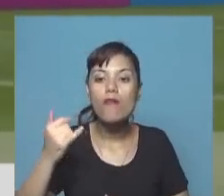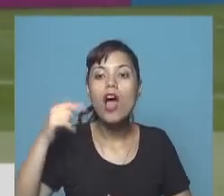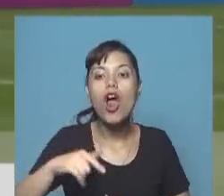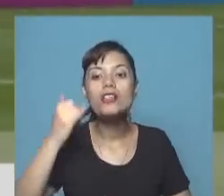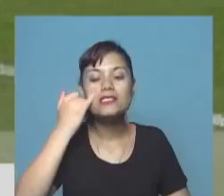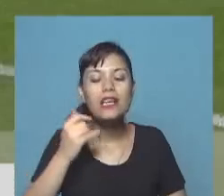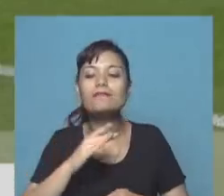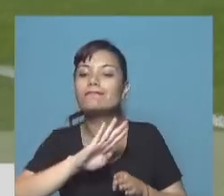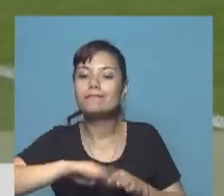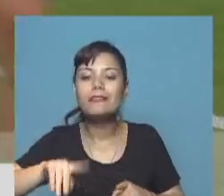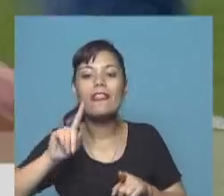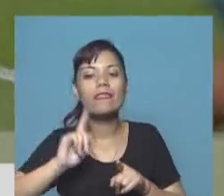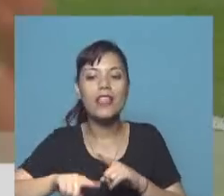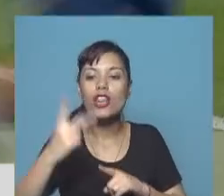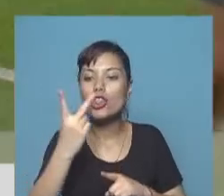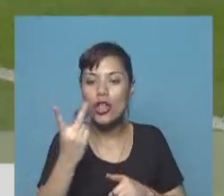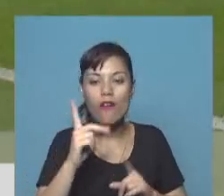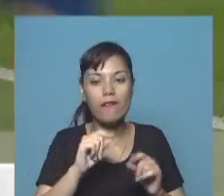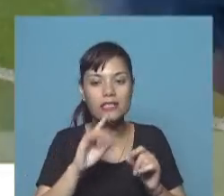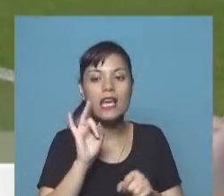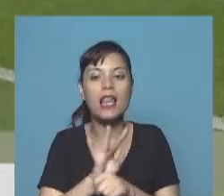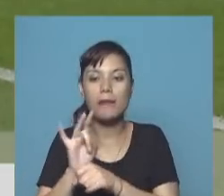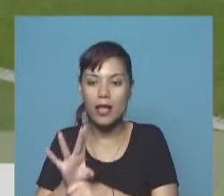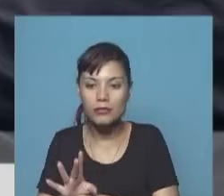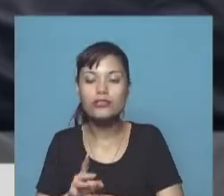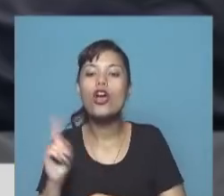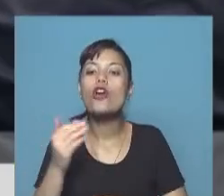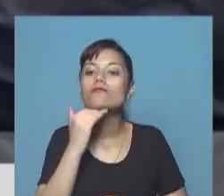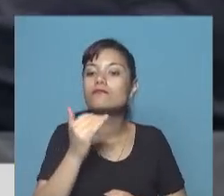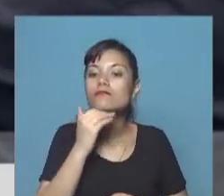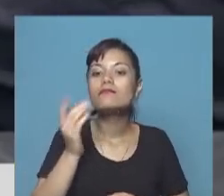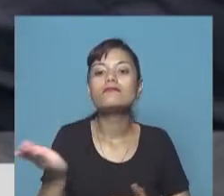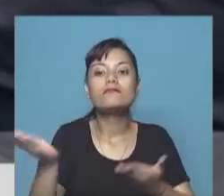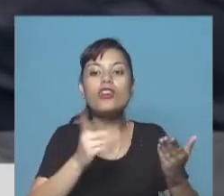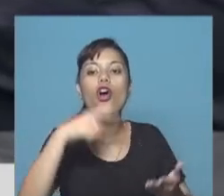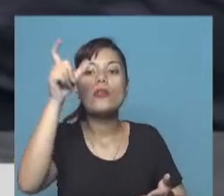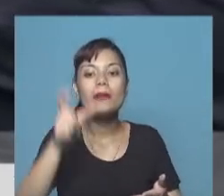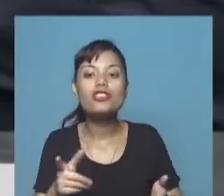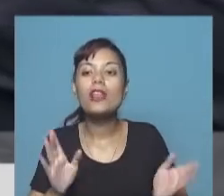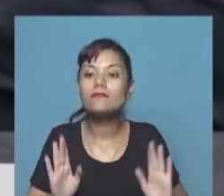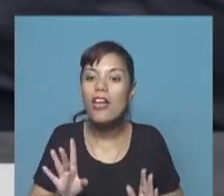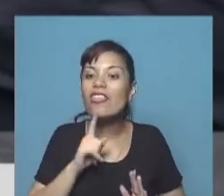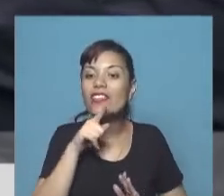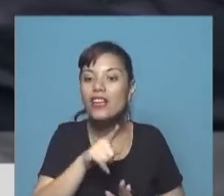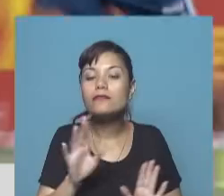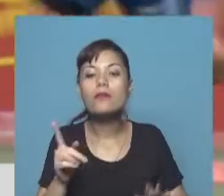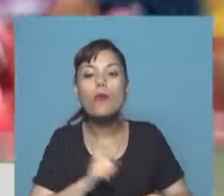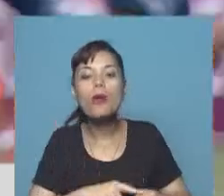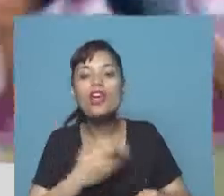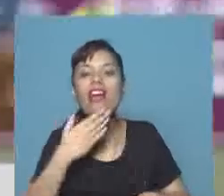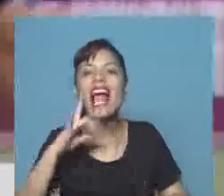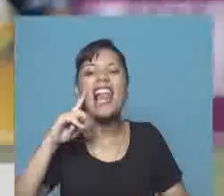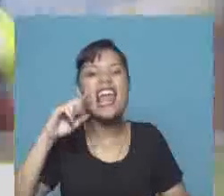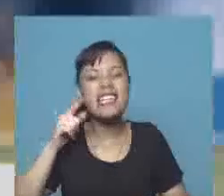ya queda descartado directamente para esta doble fecha de eliminatorias. No se sabe si va a convocar a otra persona o no todavía el entrenador. En algún momento se habló de